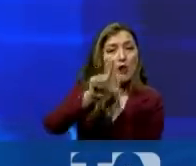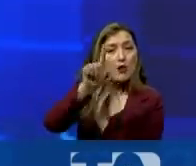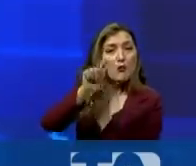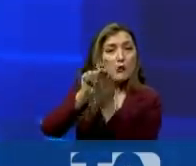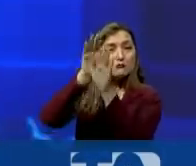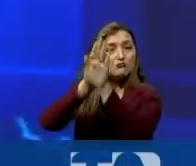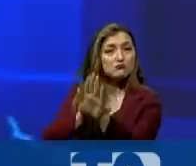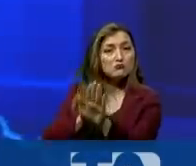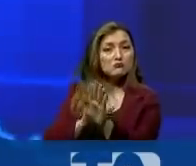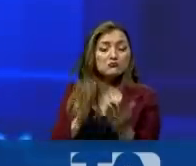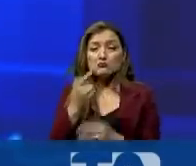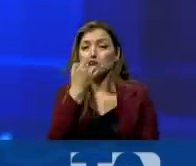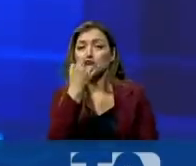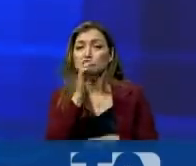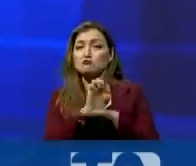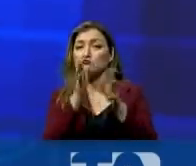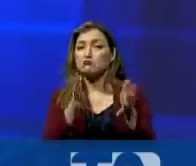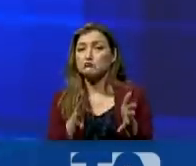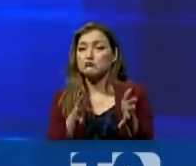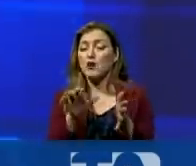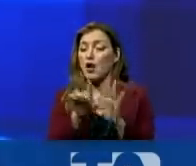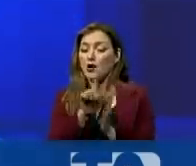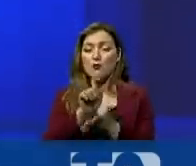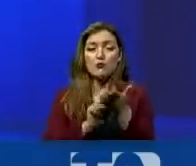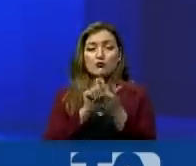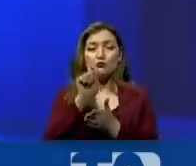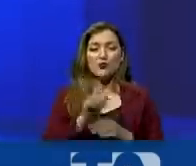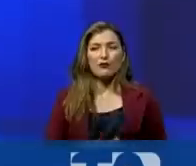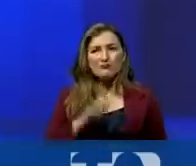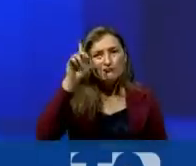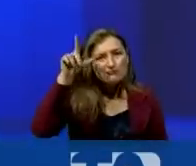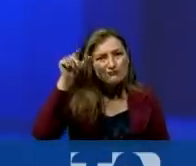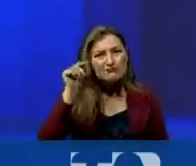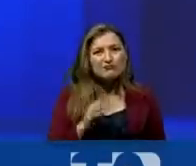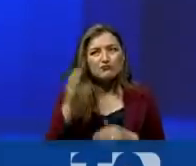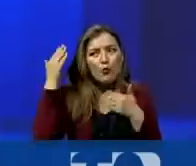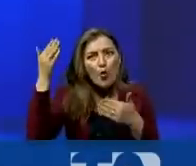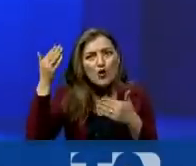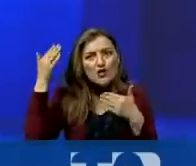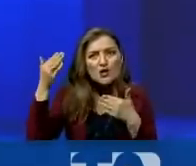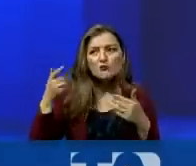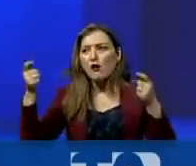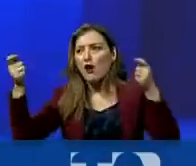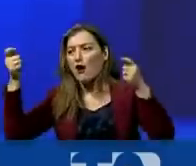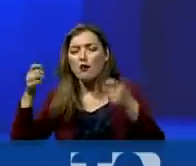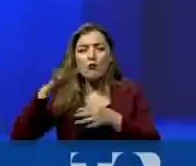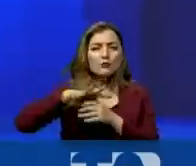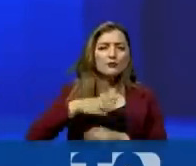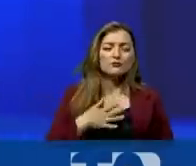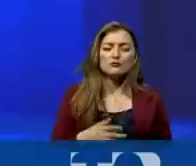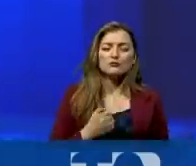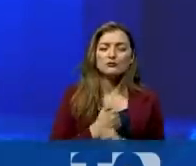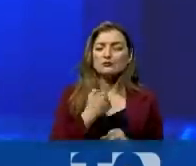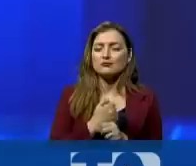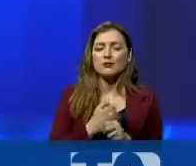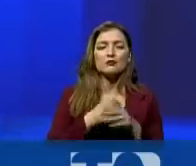de las fuerzas porque eso es lo que interesa a los ecuatorianos el gobierno no está en cálculos políticos está para trabajar en pos de los más